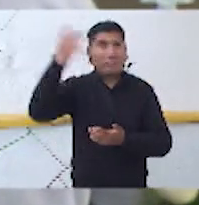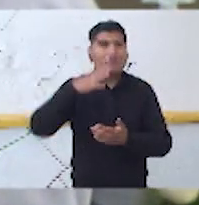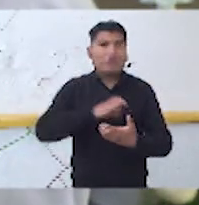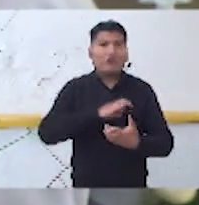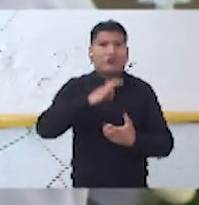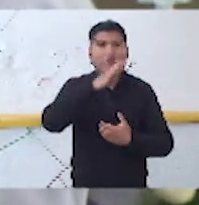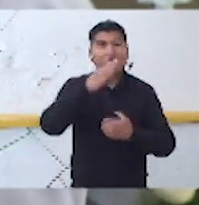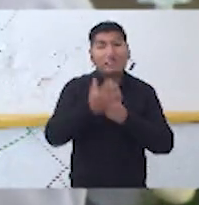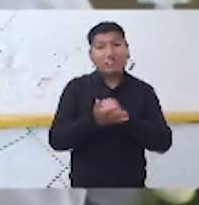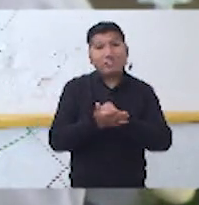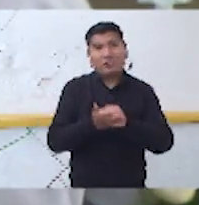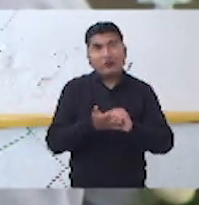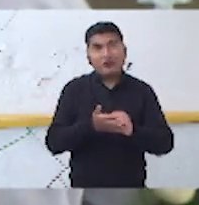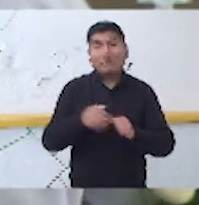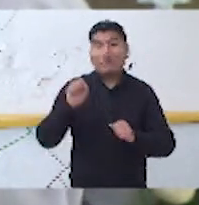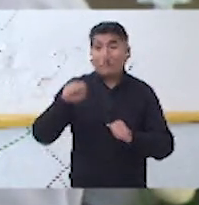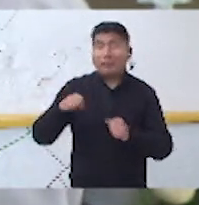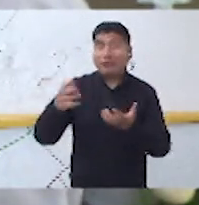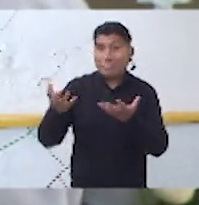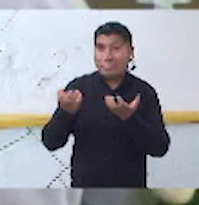Santo?